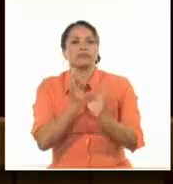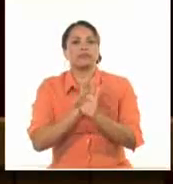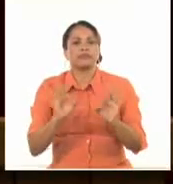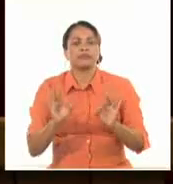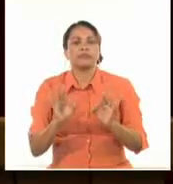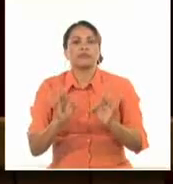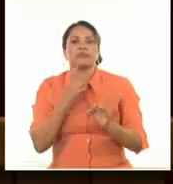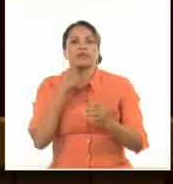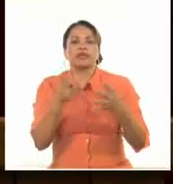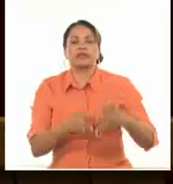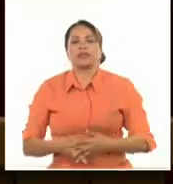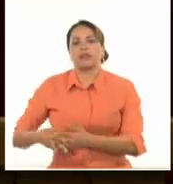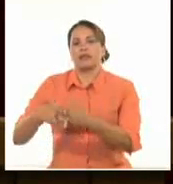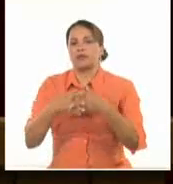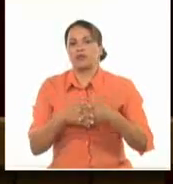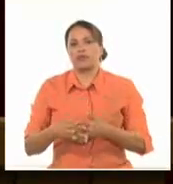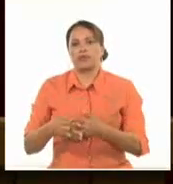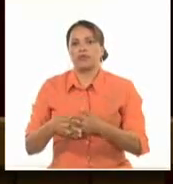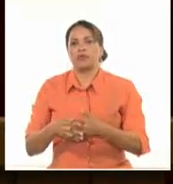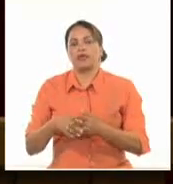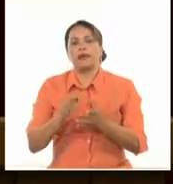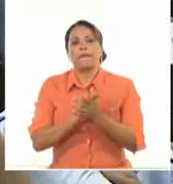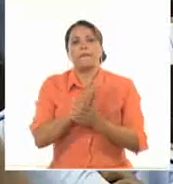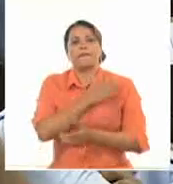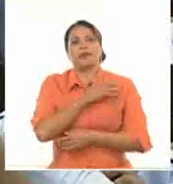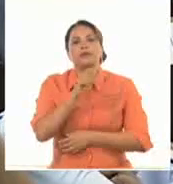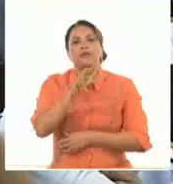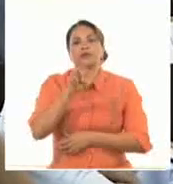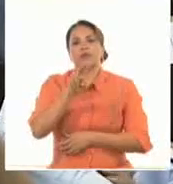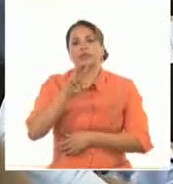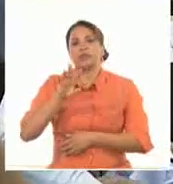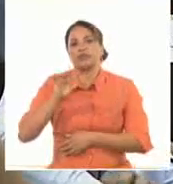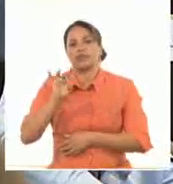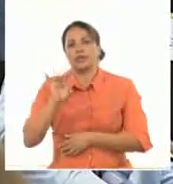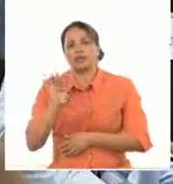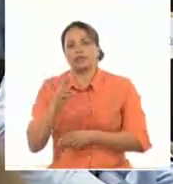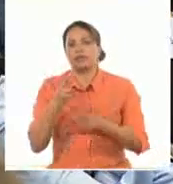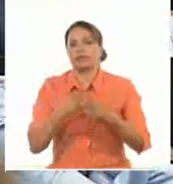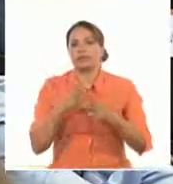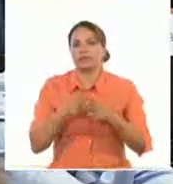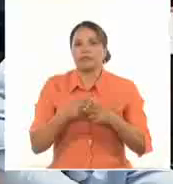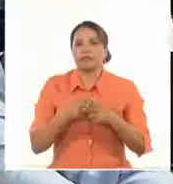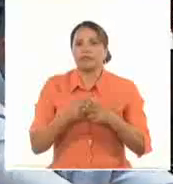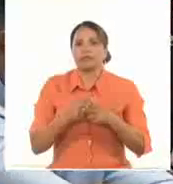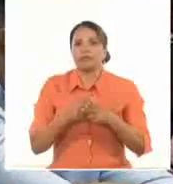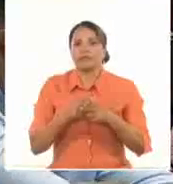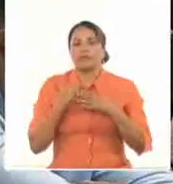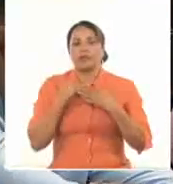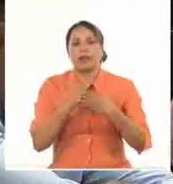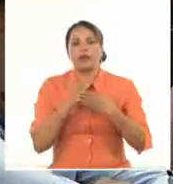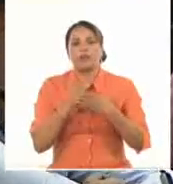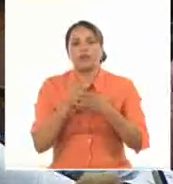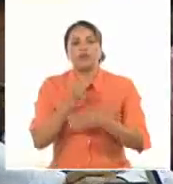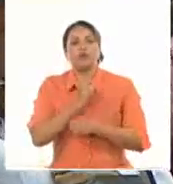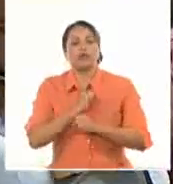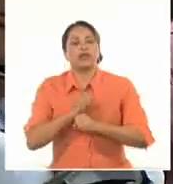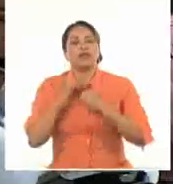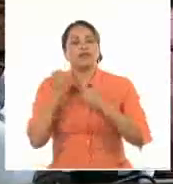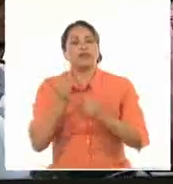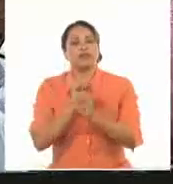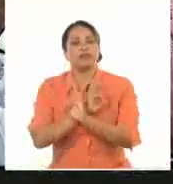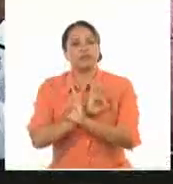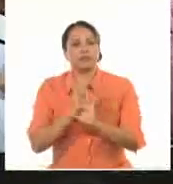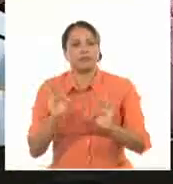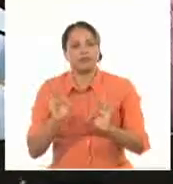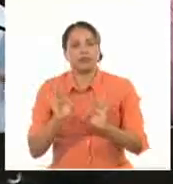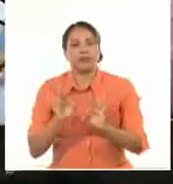Ejército de Estados Unidos de marzo de 2015, bajo el título apoyo de las Fuerzas de Operaciones Especiales a